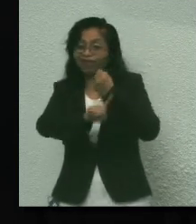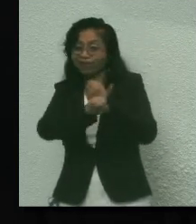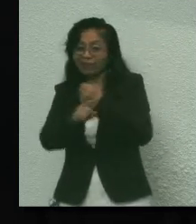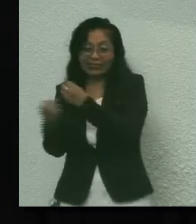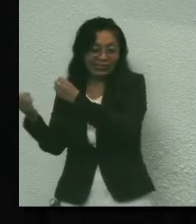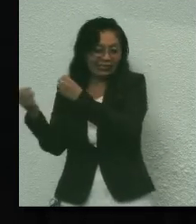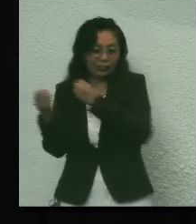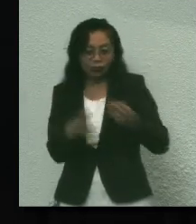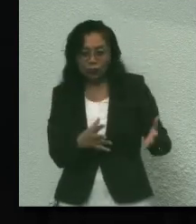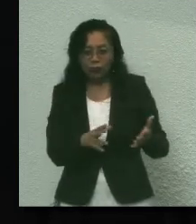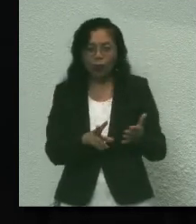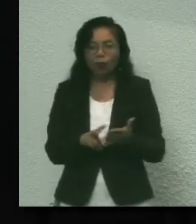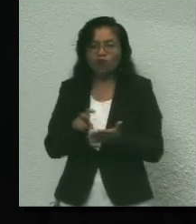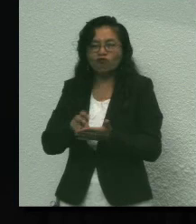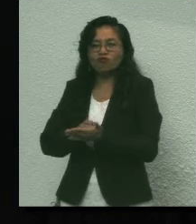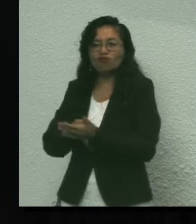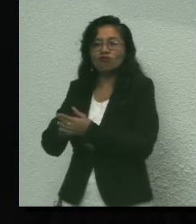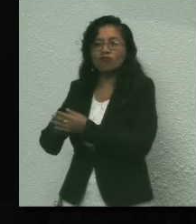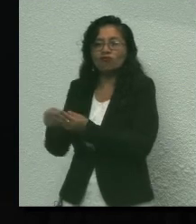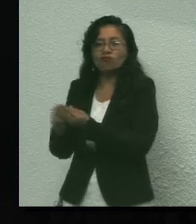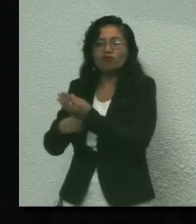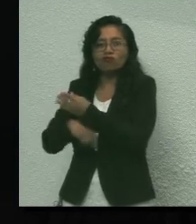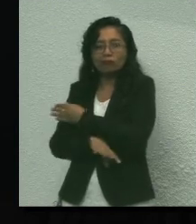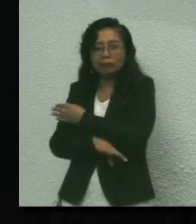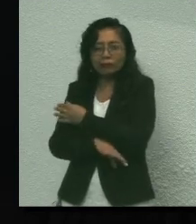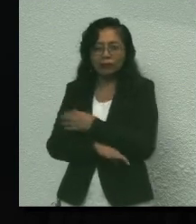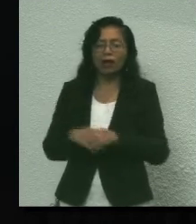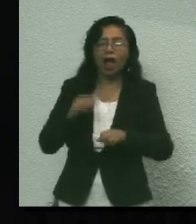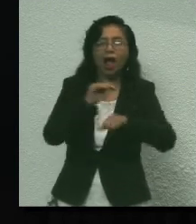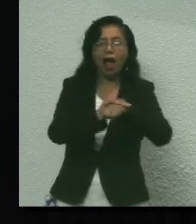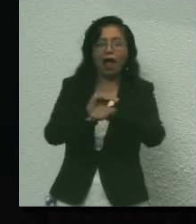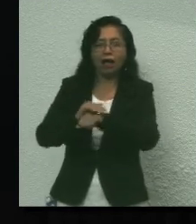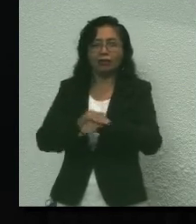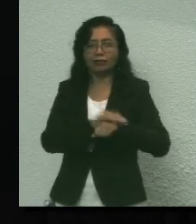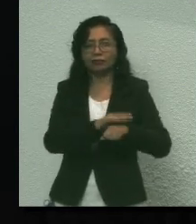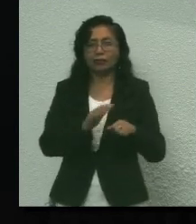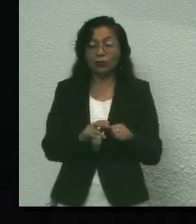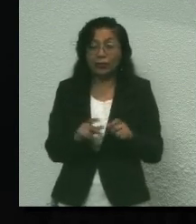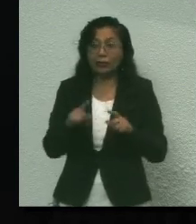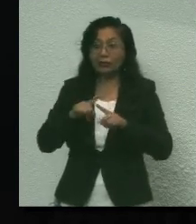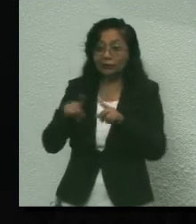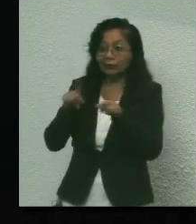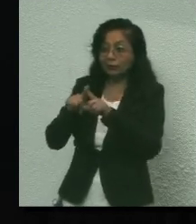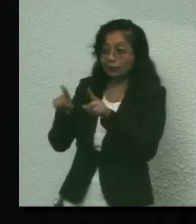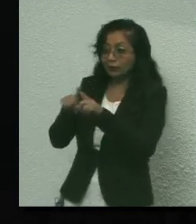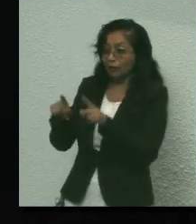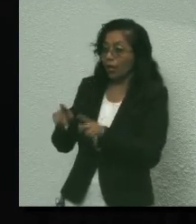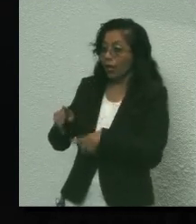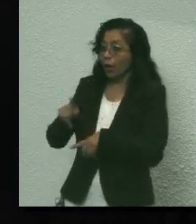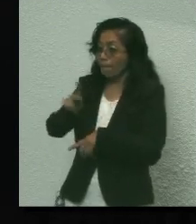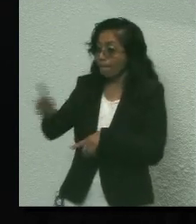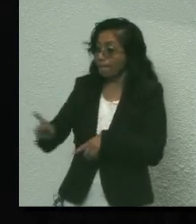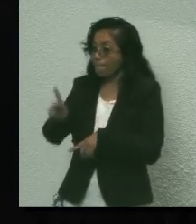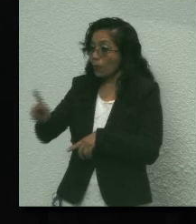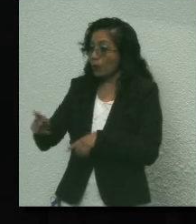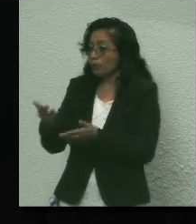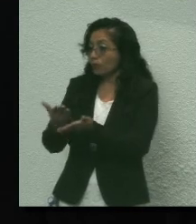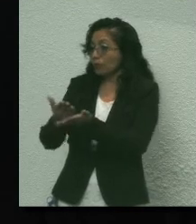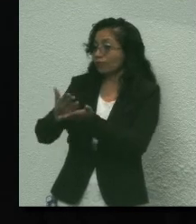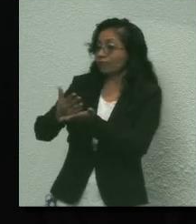de corrupción y de amiguismo, mientras los sectores vulnerables de la población quedan al